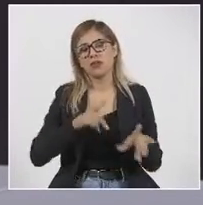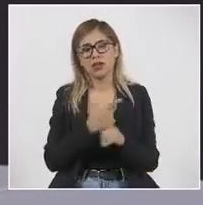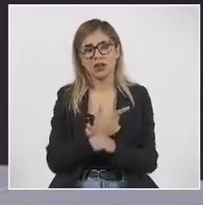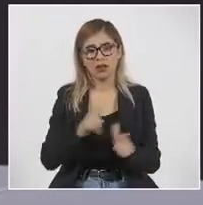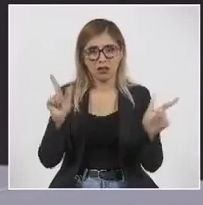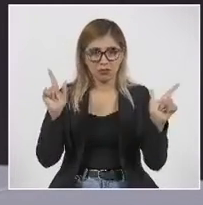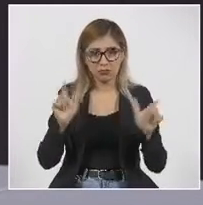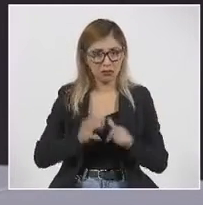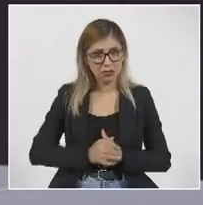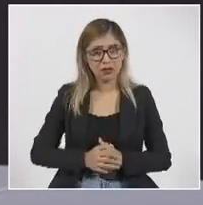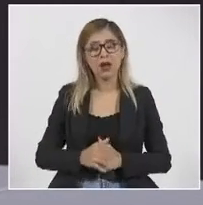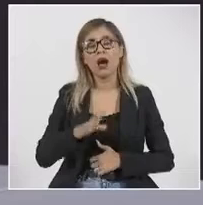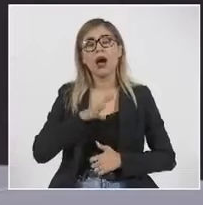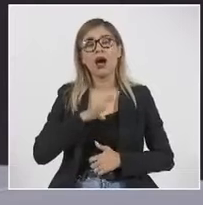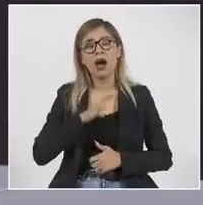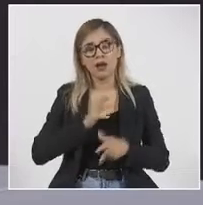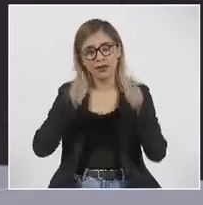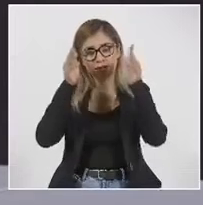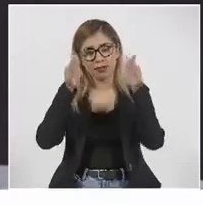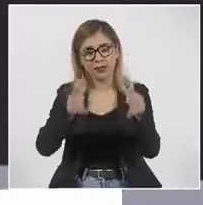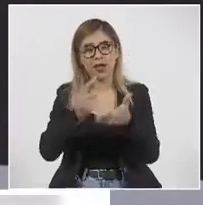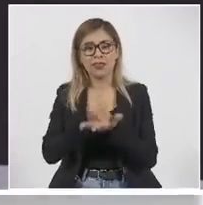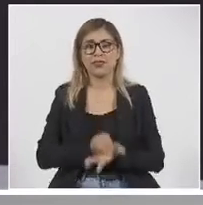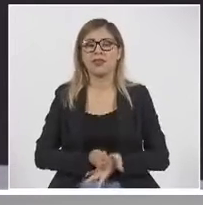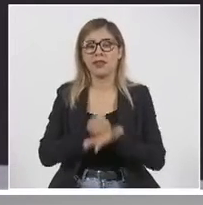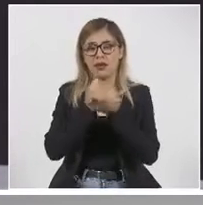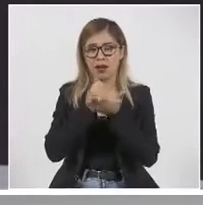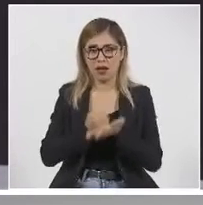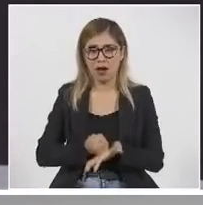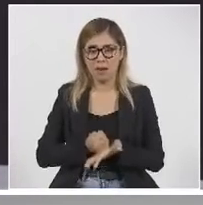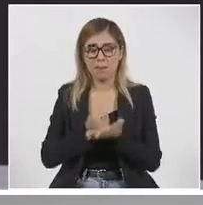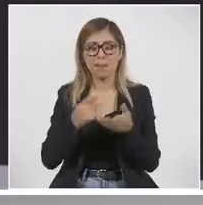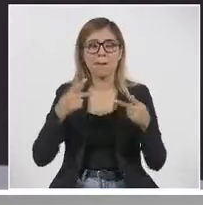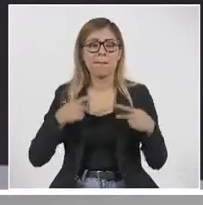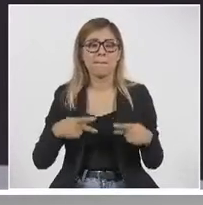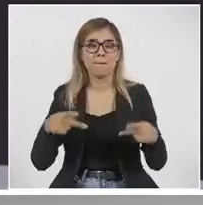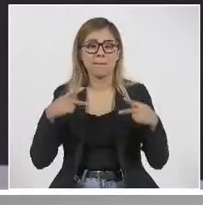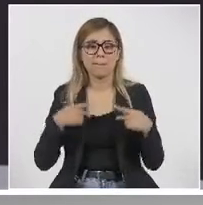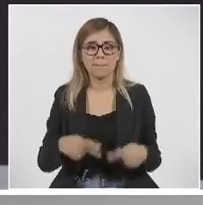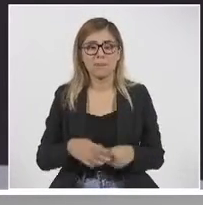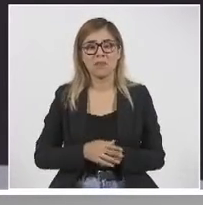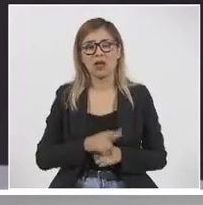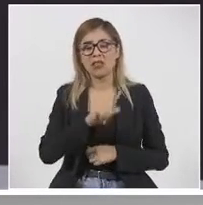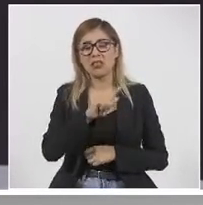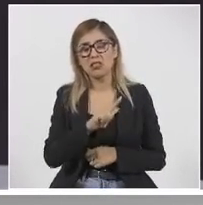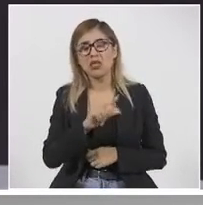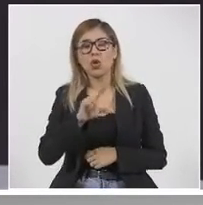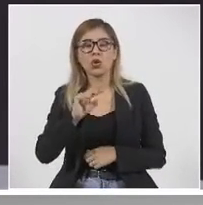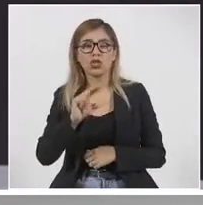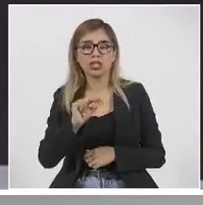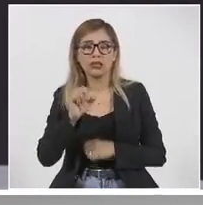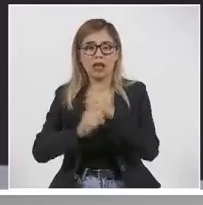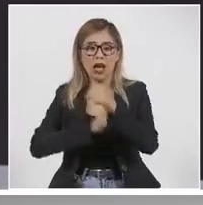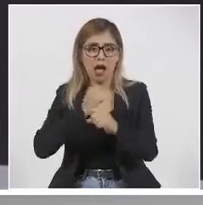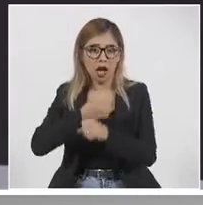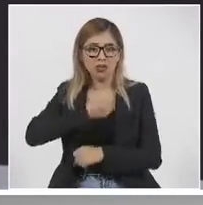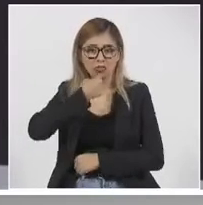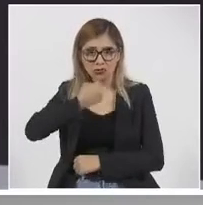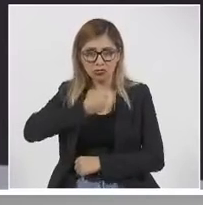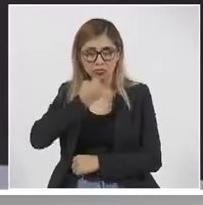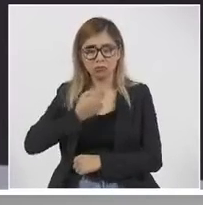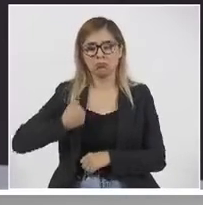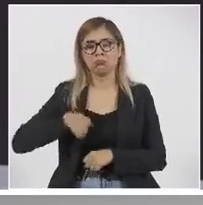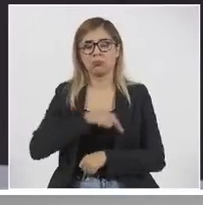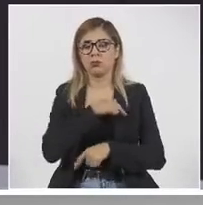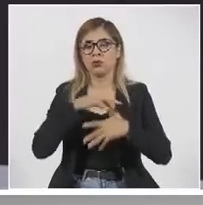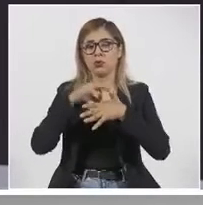práctica dirigida hacia lo terapéutico, en donde tenemos personas de 70, 80 años. Hemos sido testigos a lo largo